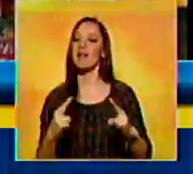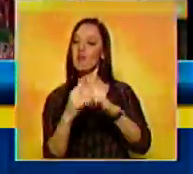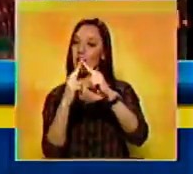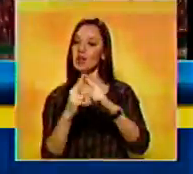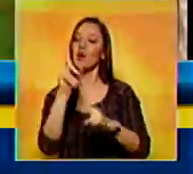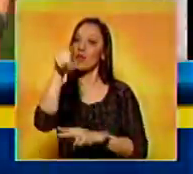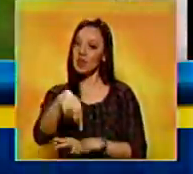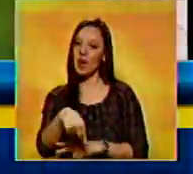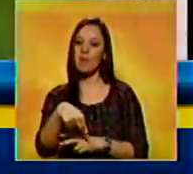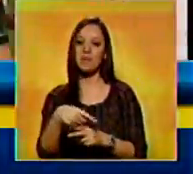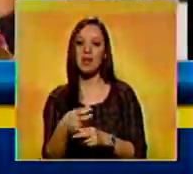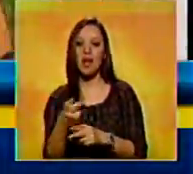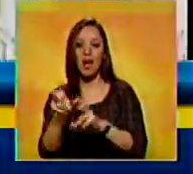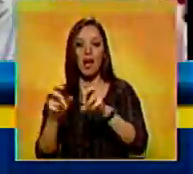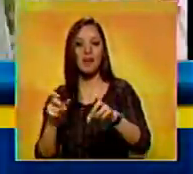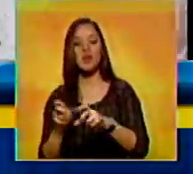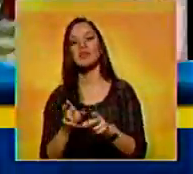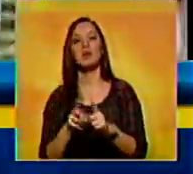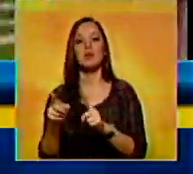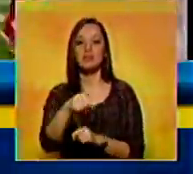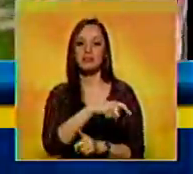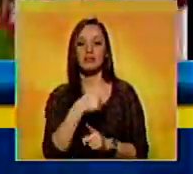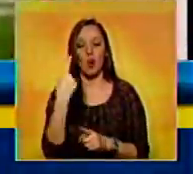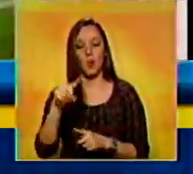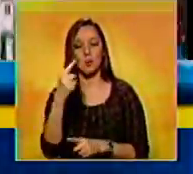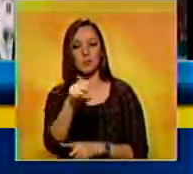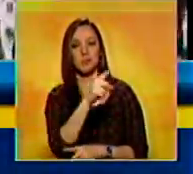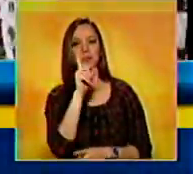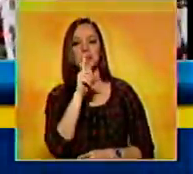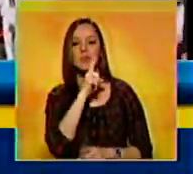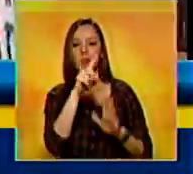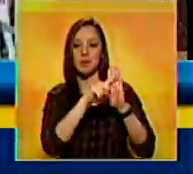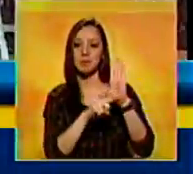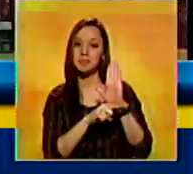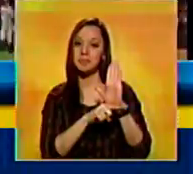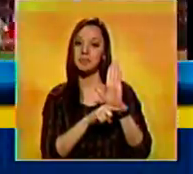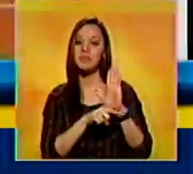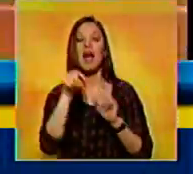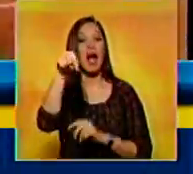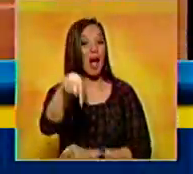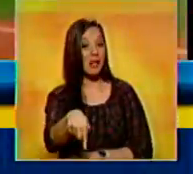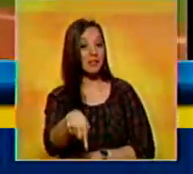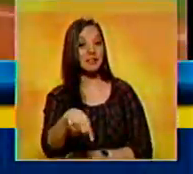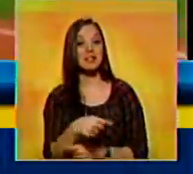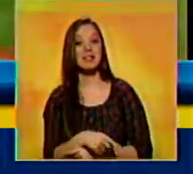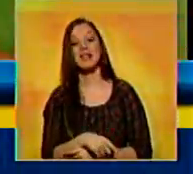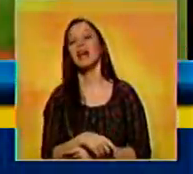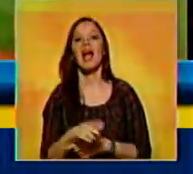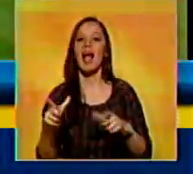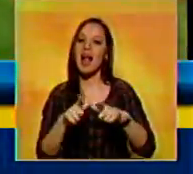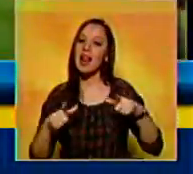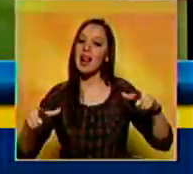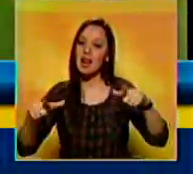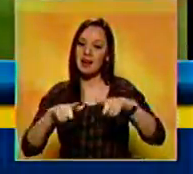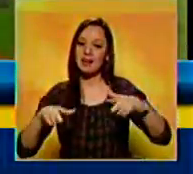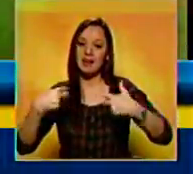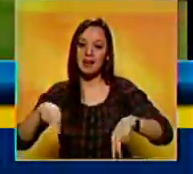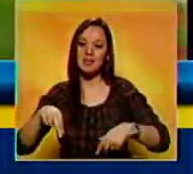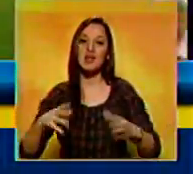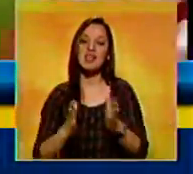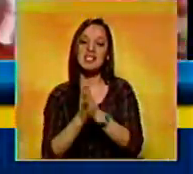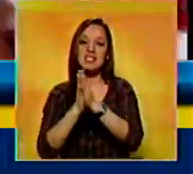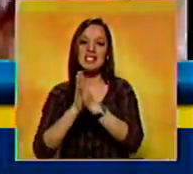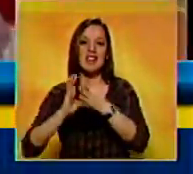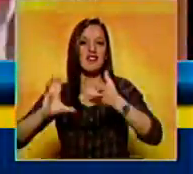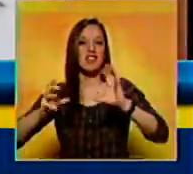conectaron vuelas cercas Matt Carpenter, Oscar Taveras y Matt Adams. Así, igualaron la serie de campeonato de la Liga Nacional en un juego por bando. Por San Francisco,